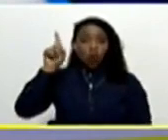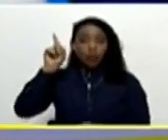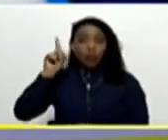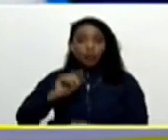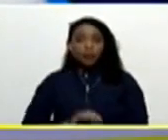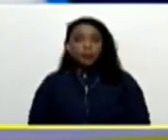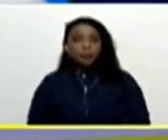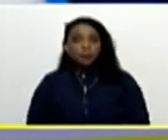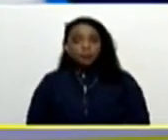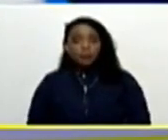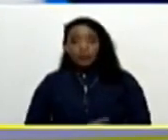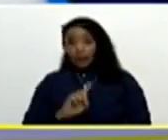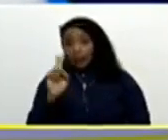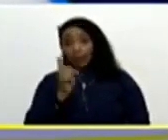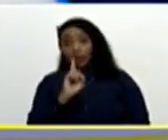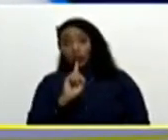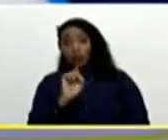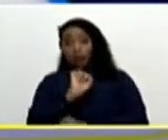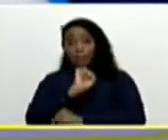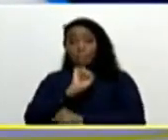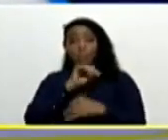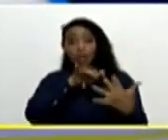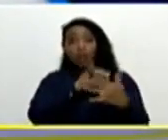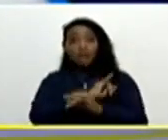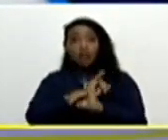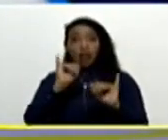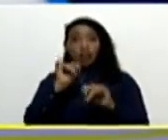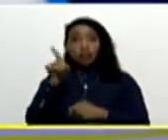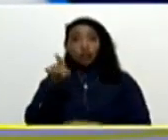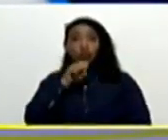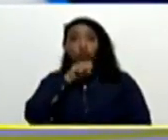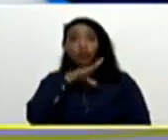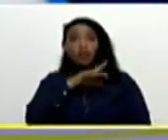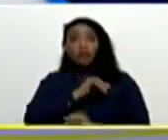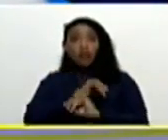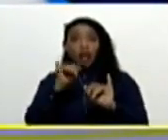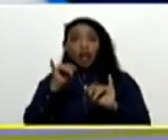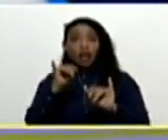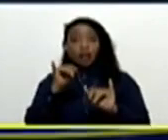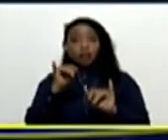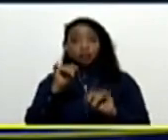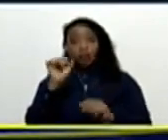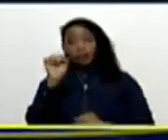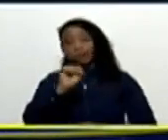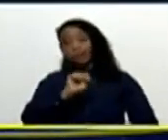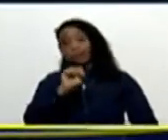se dio esa batalla final, esa victoria final, que lógicamente